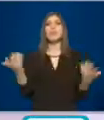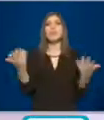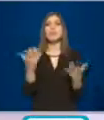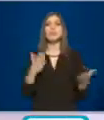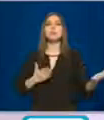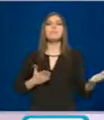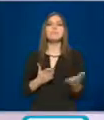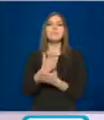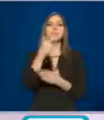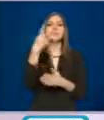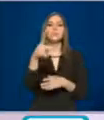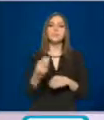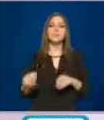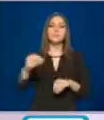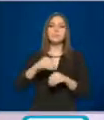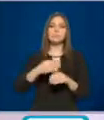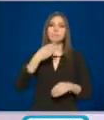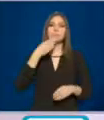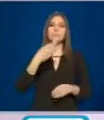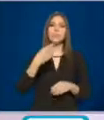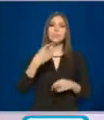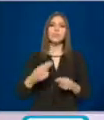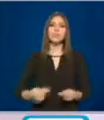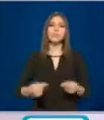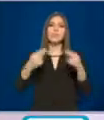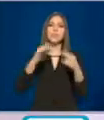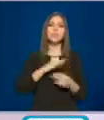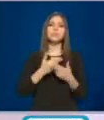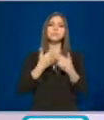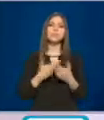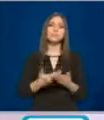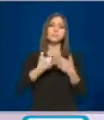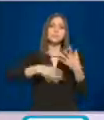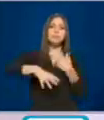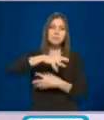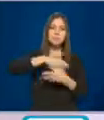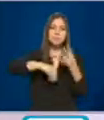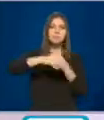llevar a cabo mi negocio de manera muy rentable y ver la manera en